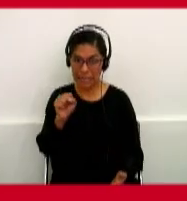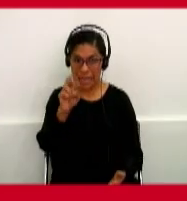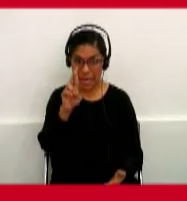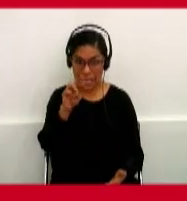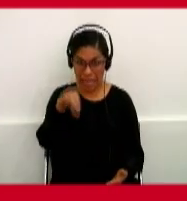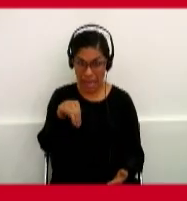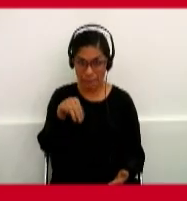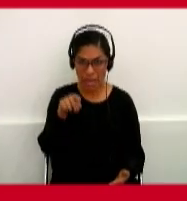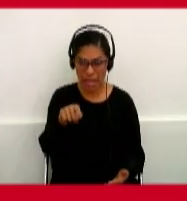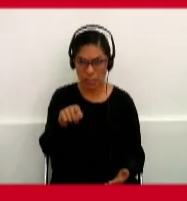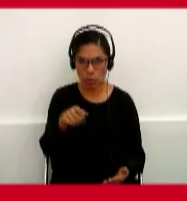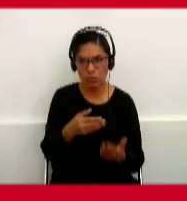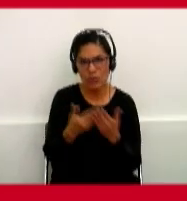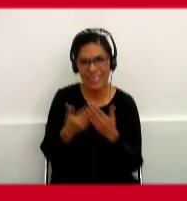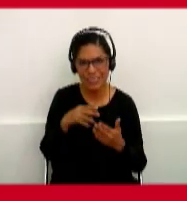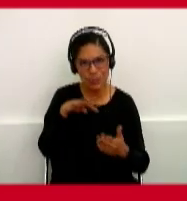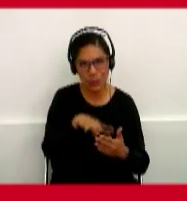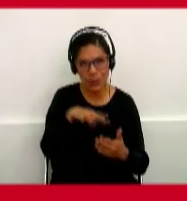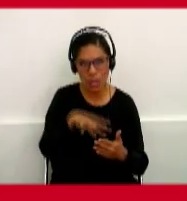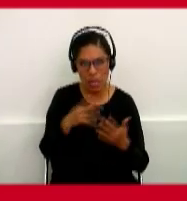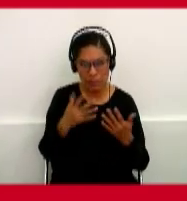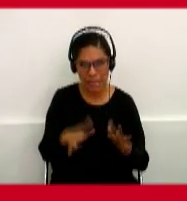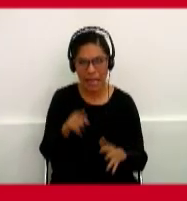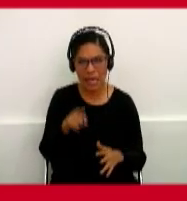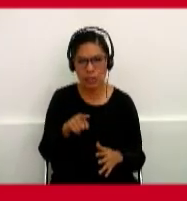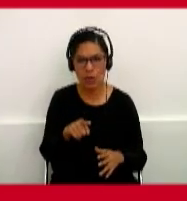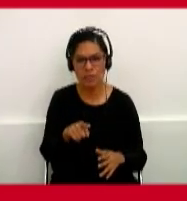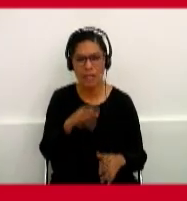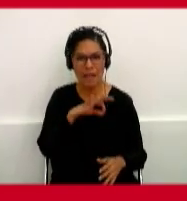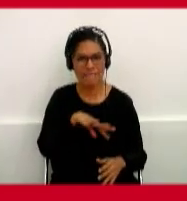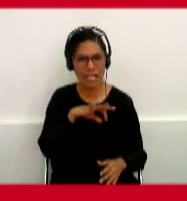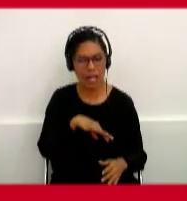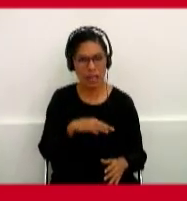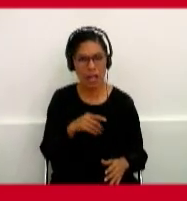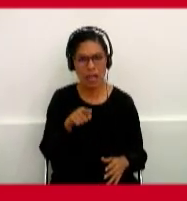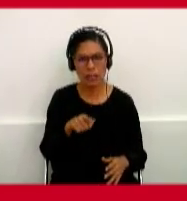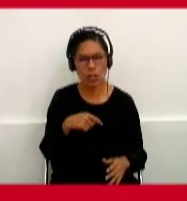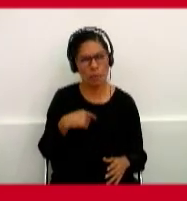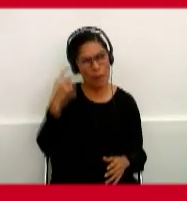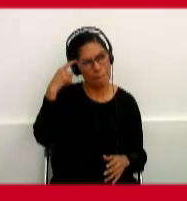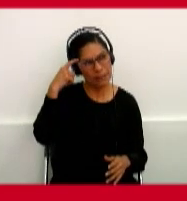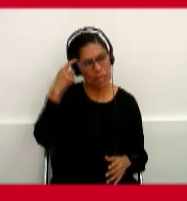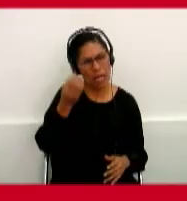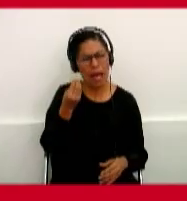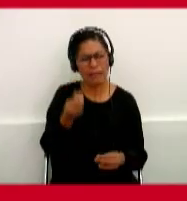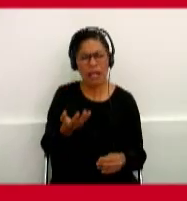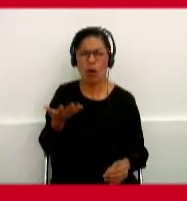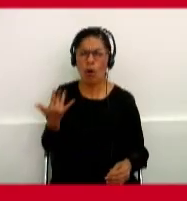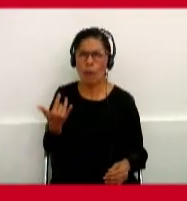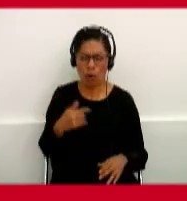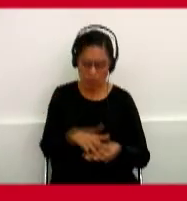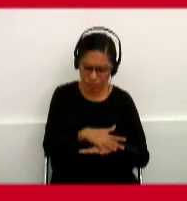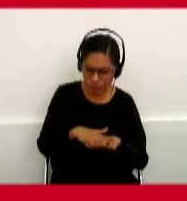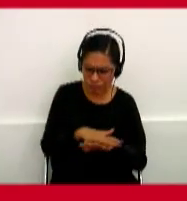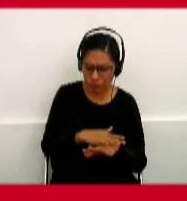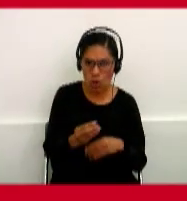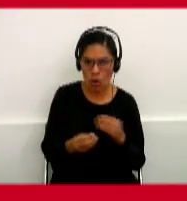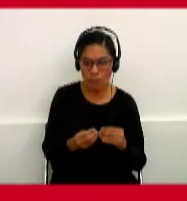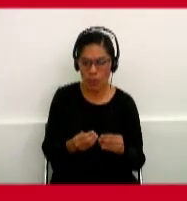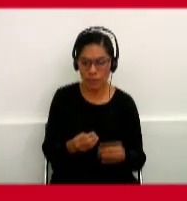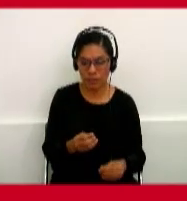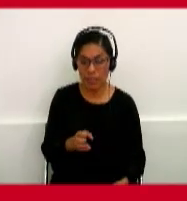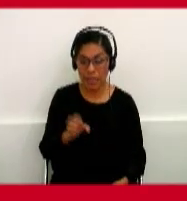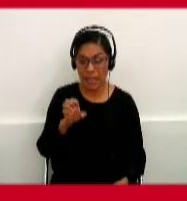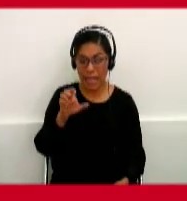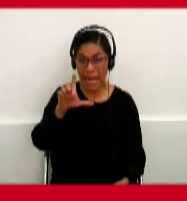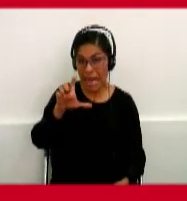SCRM, ¿no? Que esta tiene como ventaja que no requiere una hipótesis previa, ¿no? Como lo tiene el LEM, ¿no?